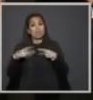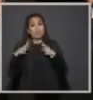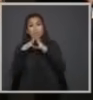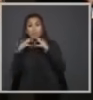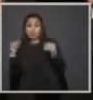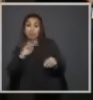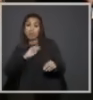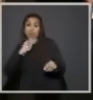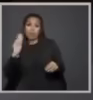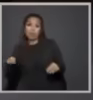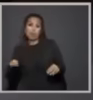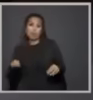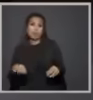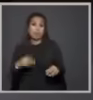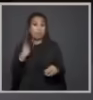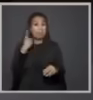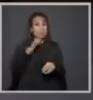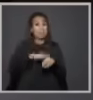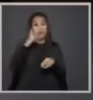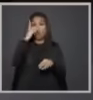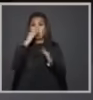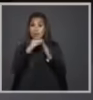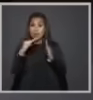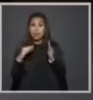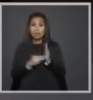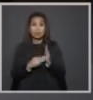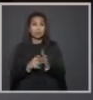más de 1 millón de víctimas.